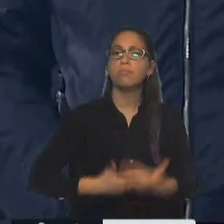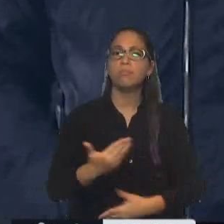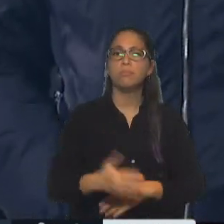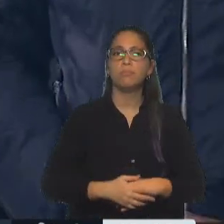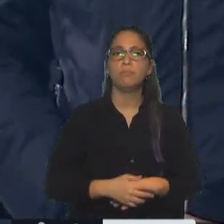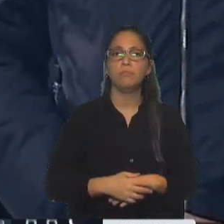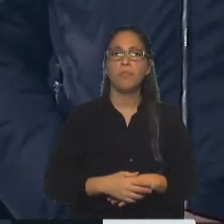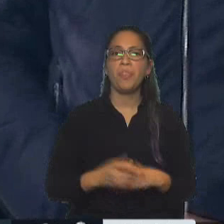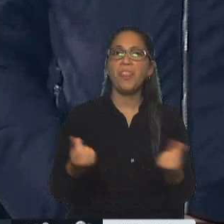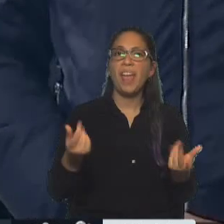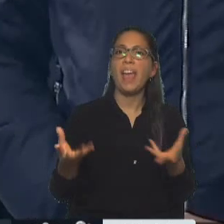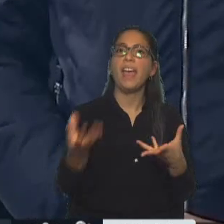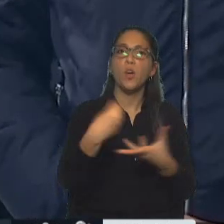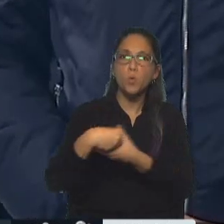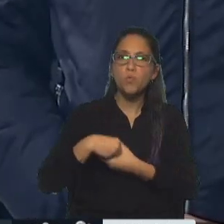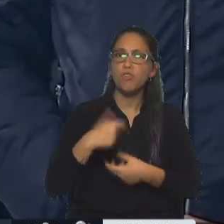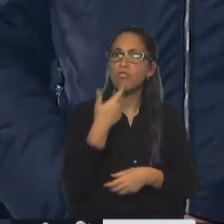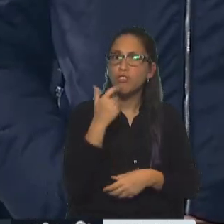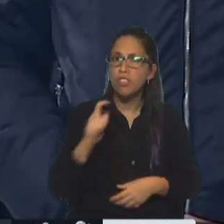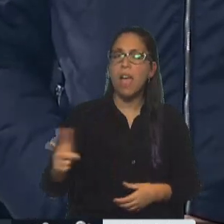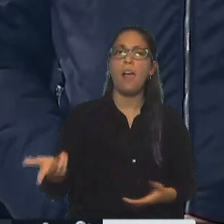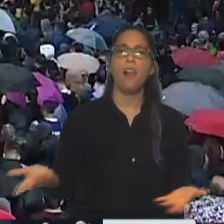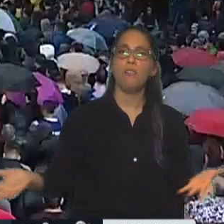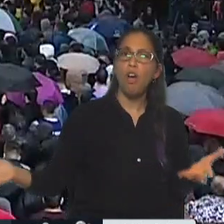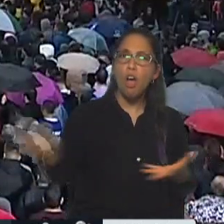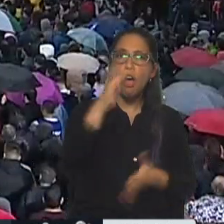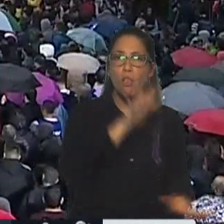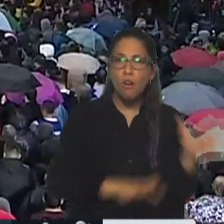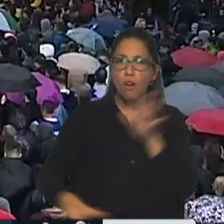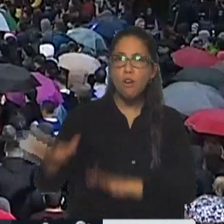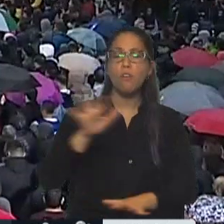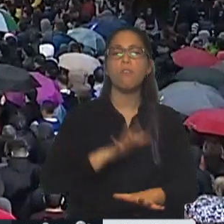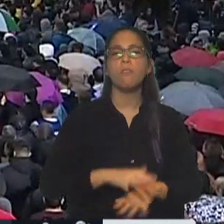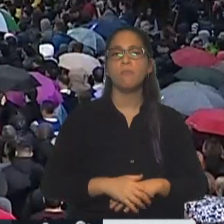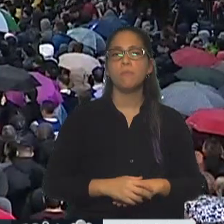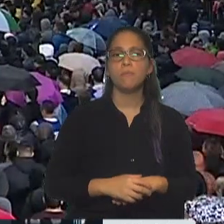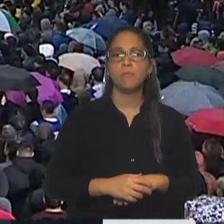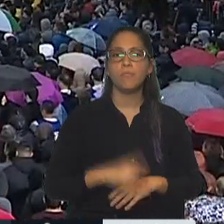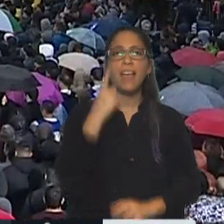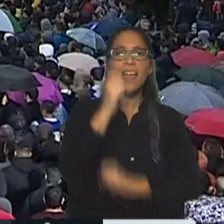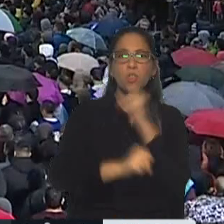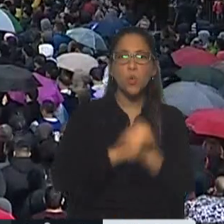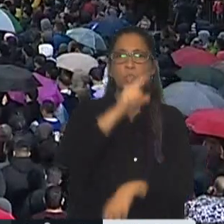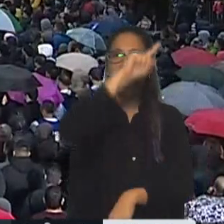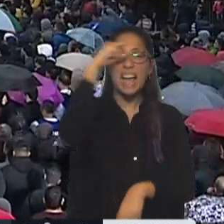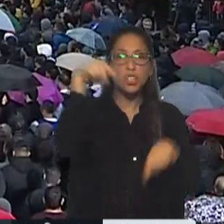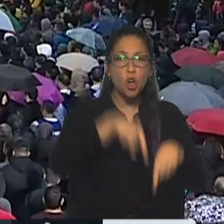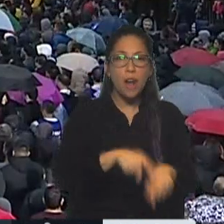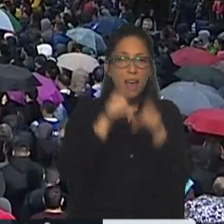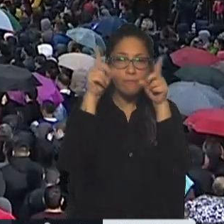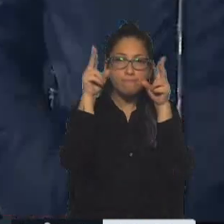valor agregado, de inclusión social, de sostenimiento de la industria nacional, de